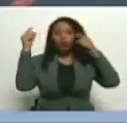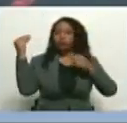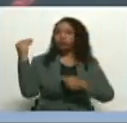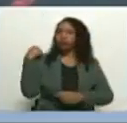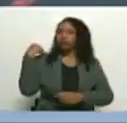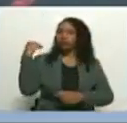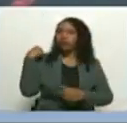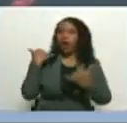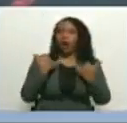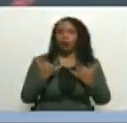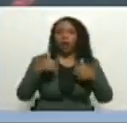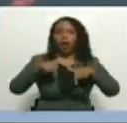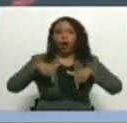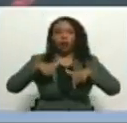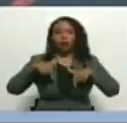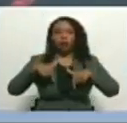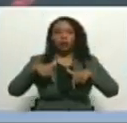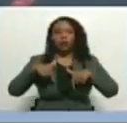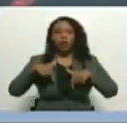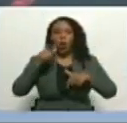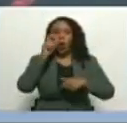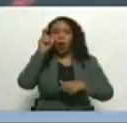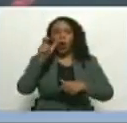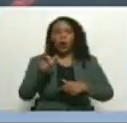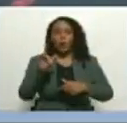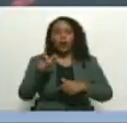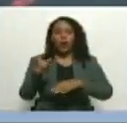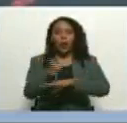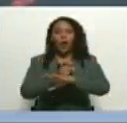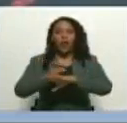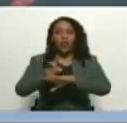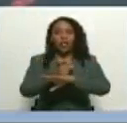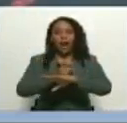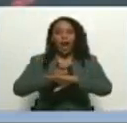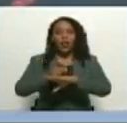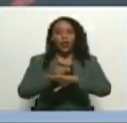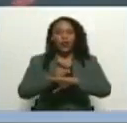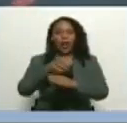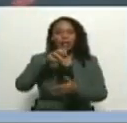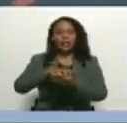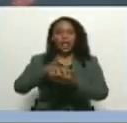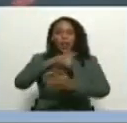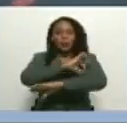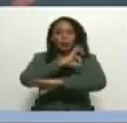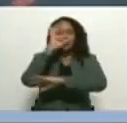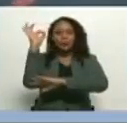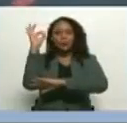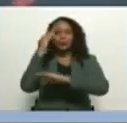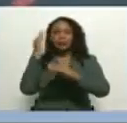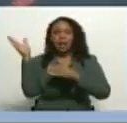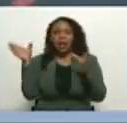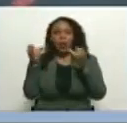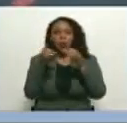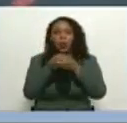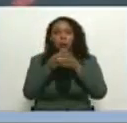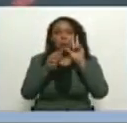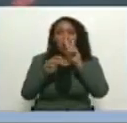en vivo y directo, aquí está... Adolfo Pereira, gobernador del estado Lara, mi saludo, está reunido con su equipo viendo el